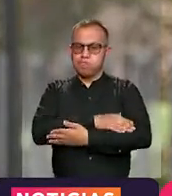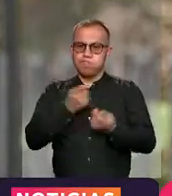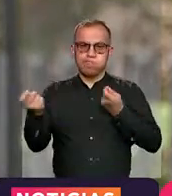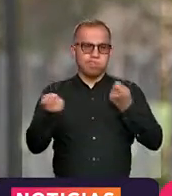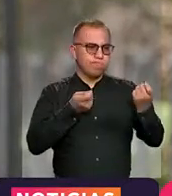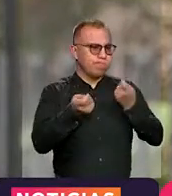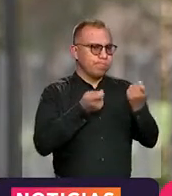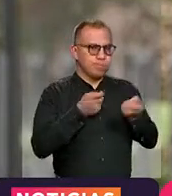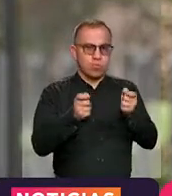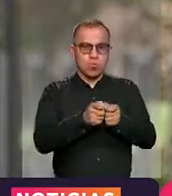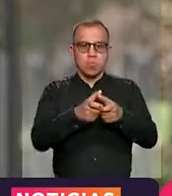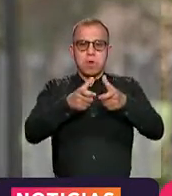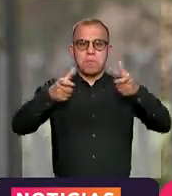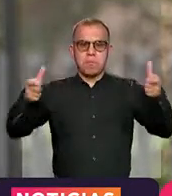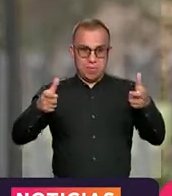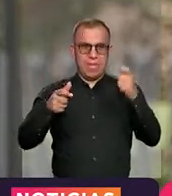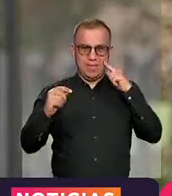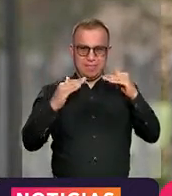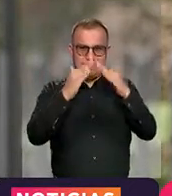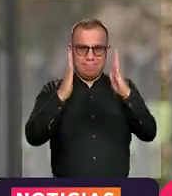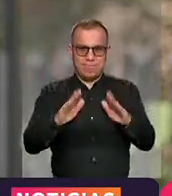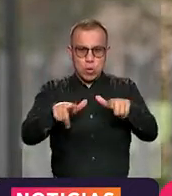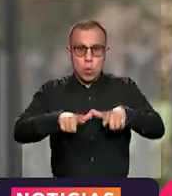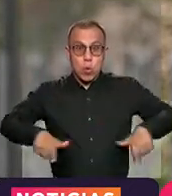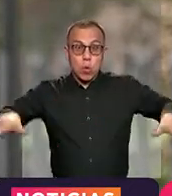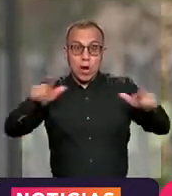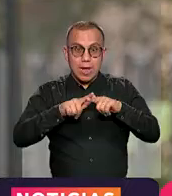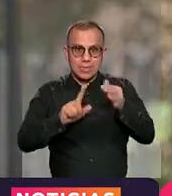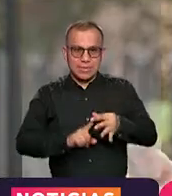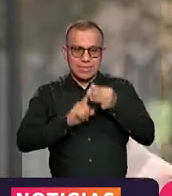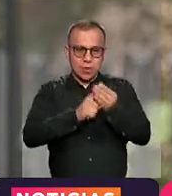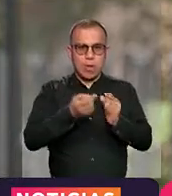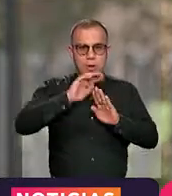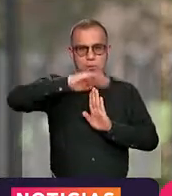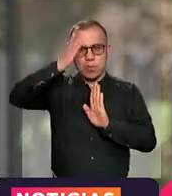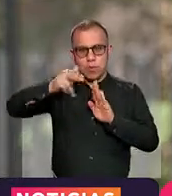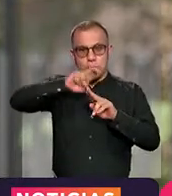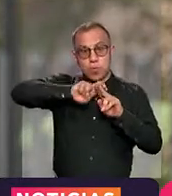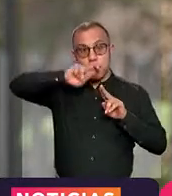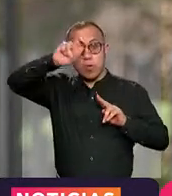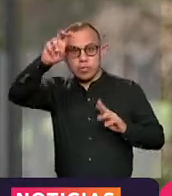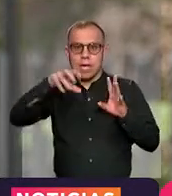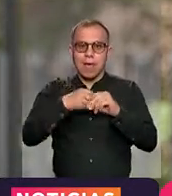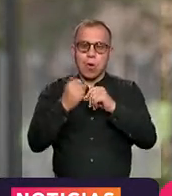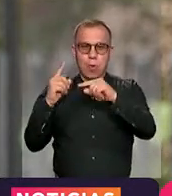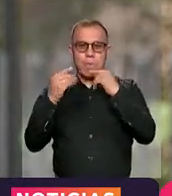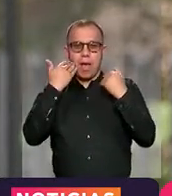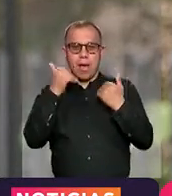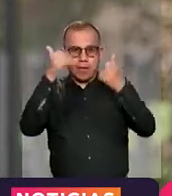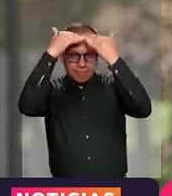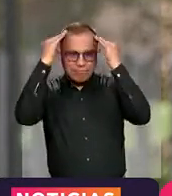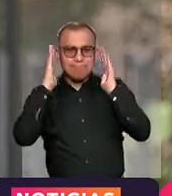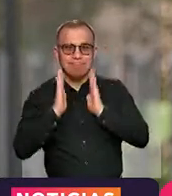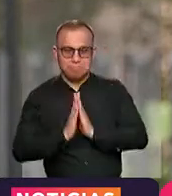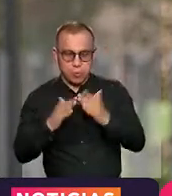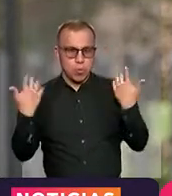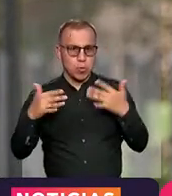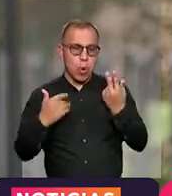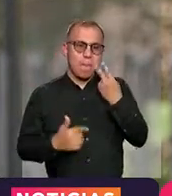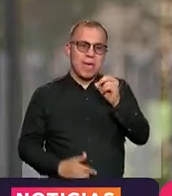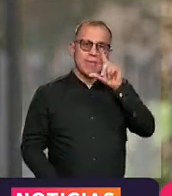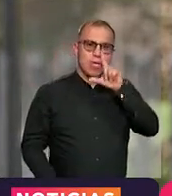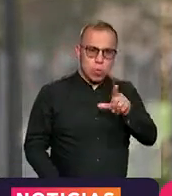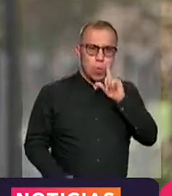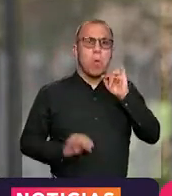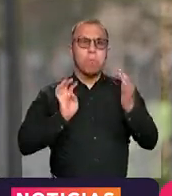aforo en algunos lugares emblemáticos de la ciudad en esta Semana Santa, como Monserrate, Guadalupe. El 20 de julio claramente hubo bastante